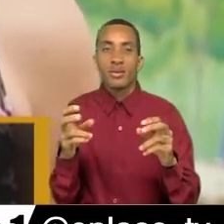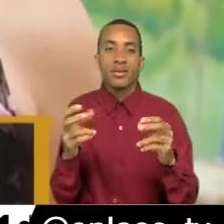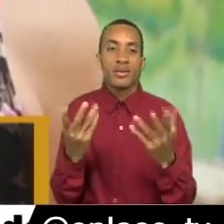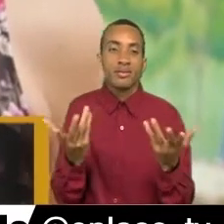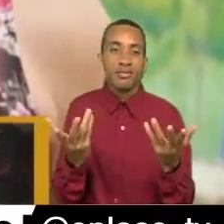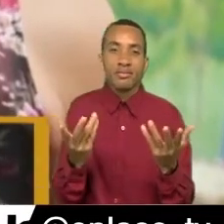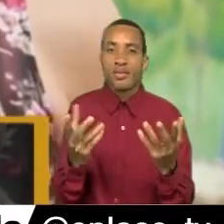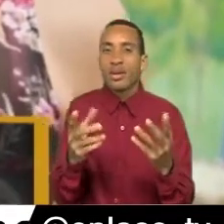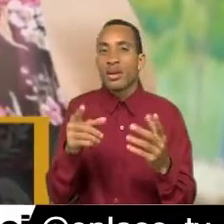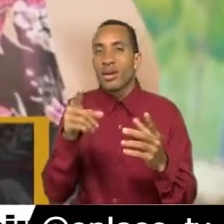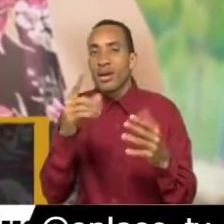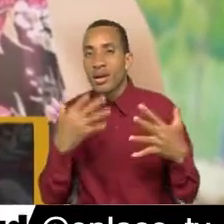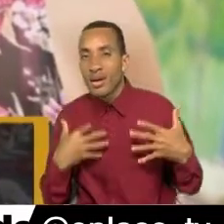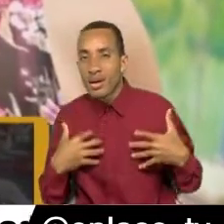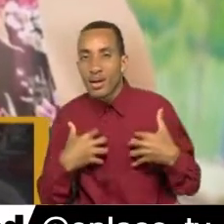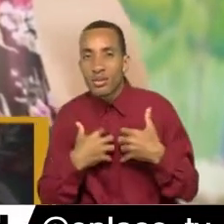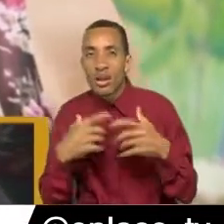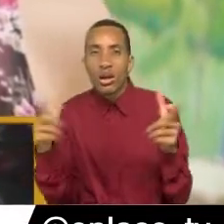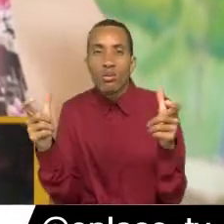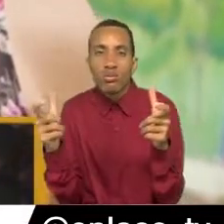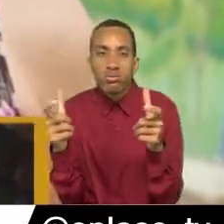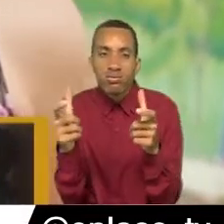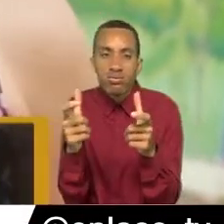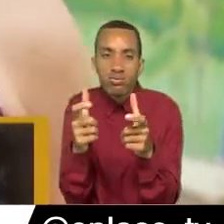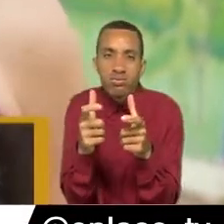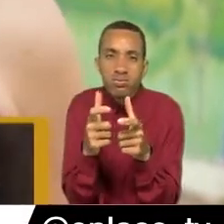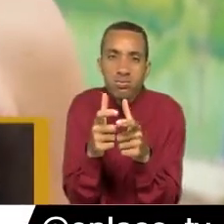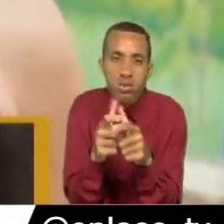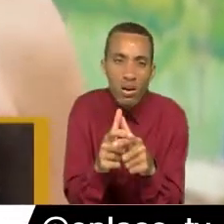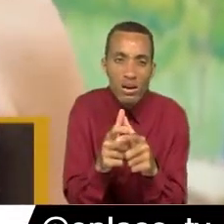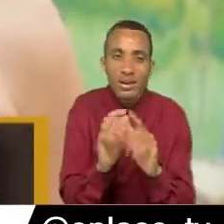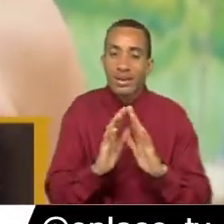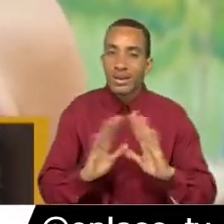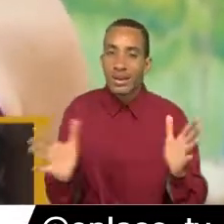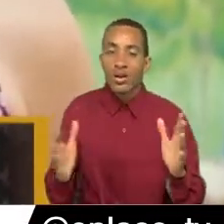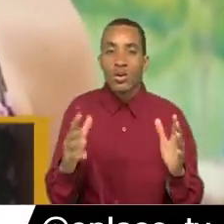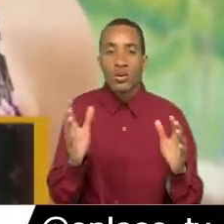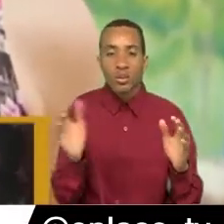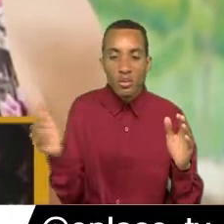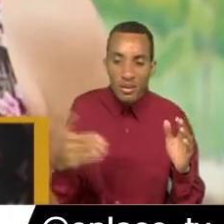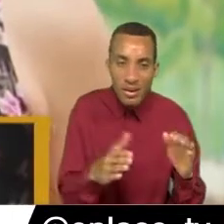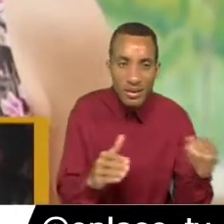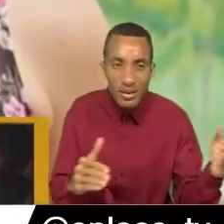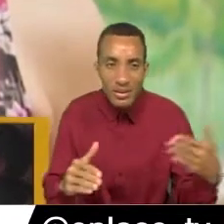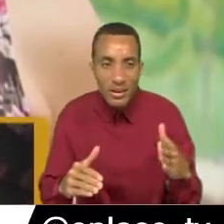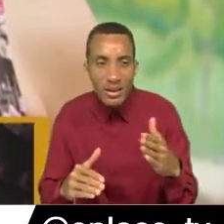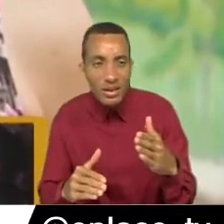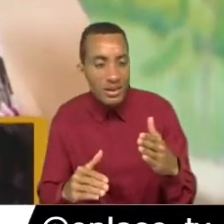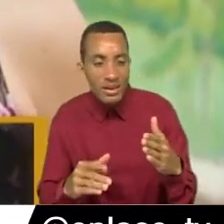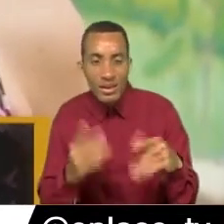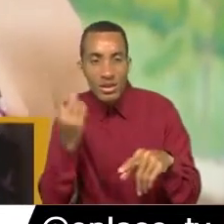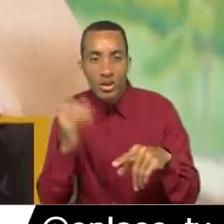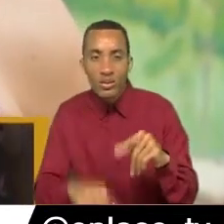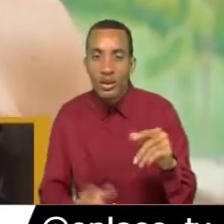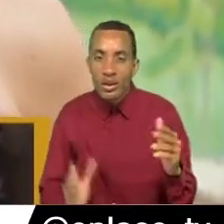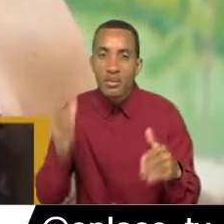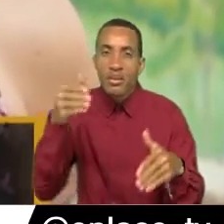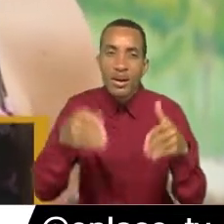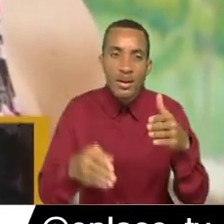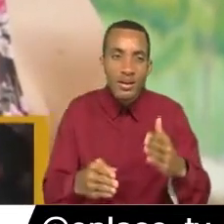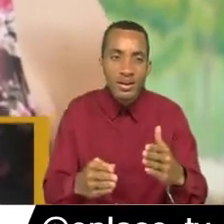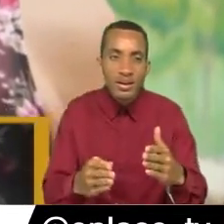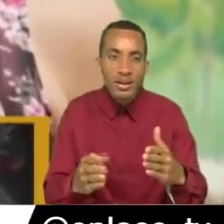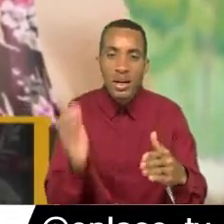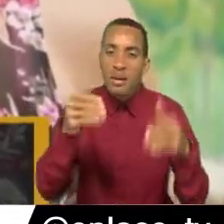que protegerlas, el traslado que le hacen de los peces cuando los peces no pueden subir del